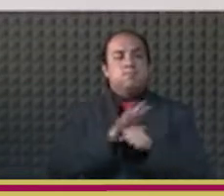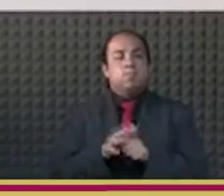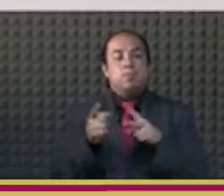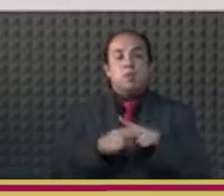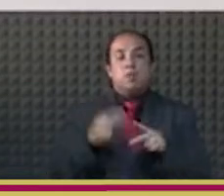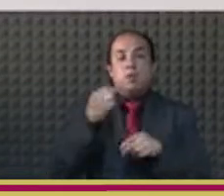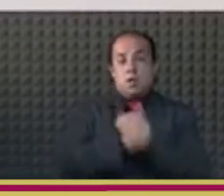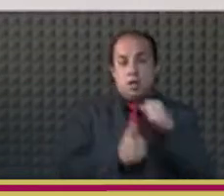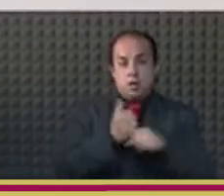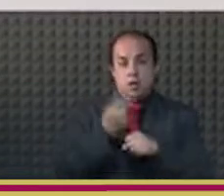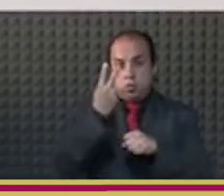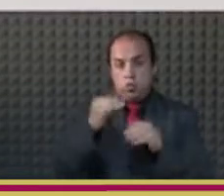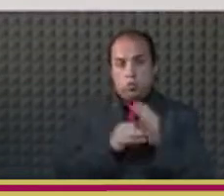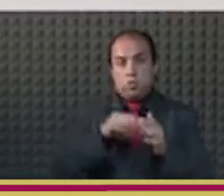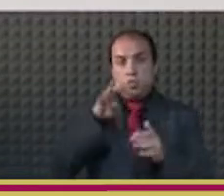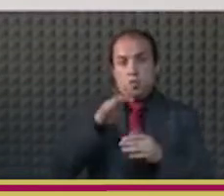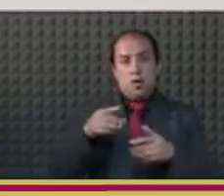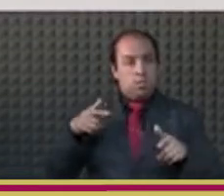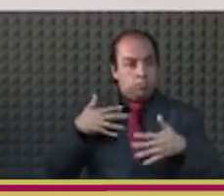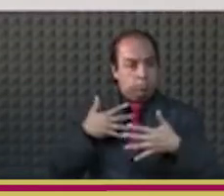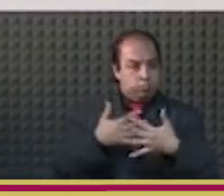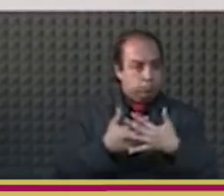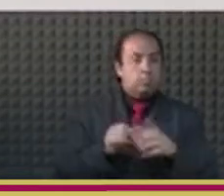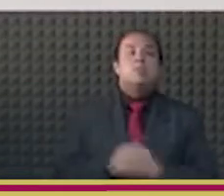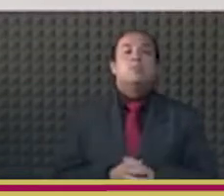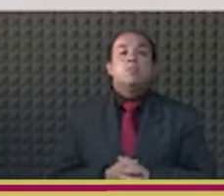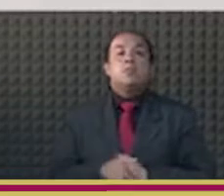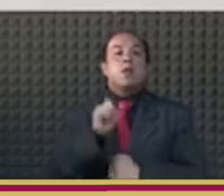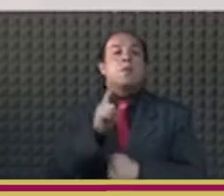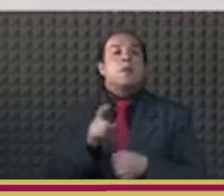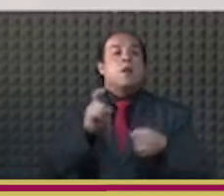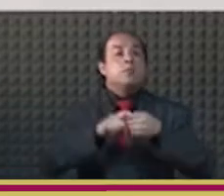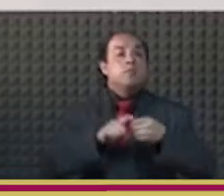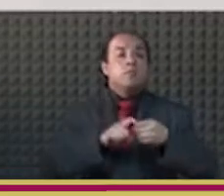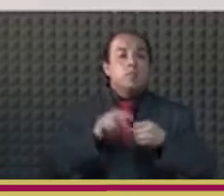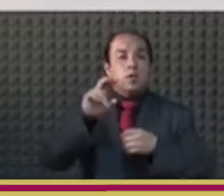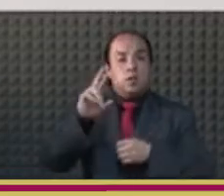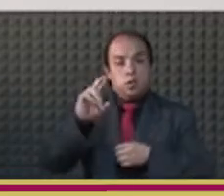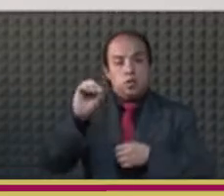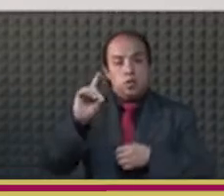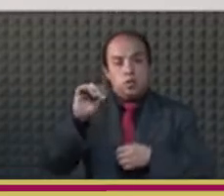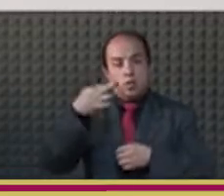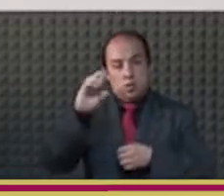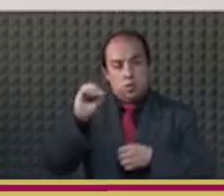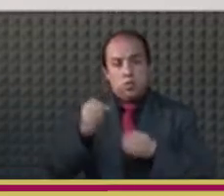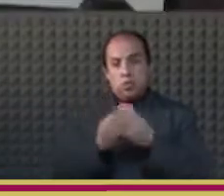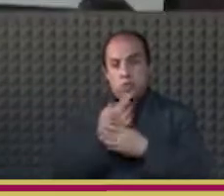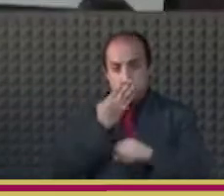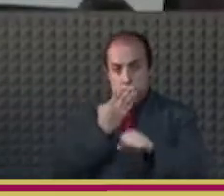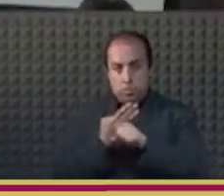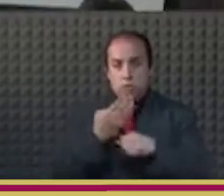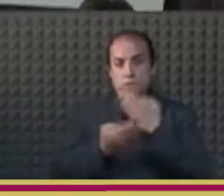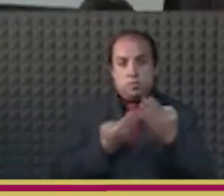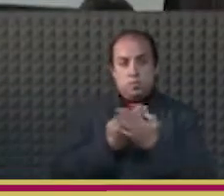2019 y que corre a la fecha. De ahí también la reciente incorporación de Rodrigo Ramírez Quintana como nuevo titular del